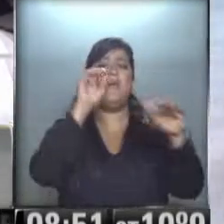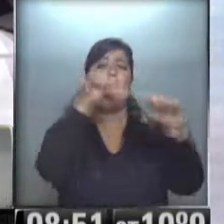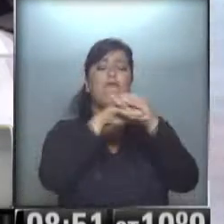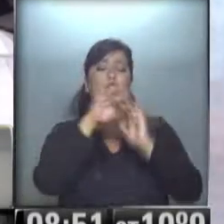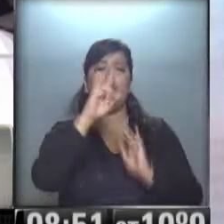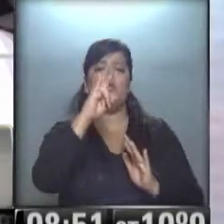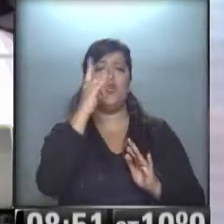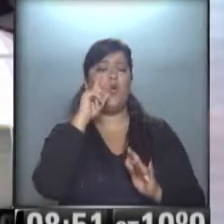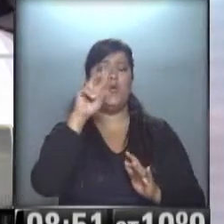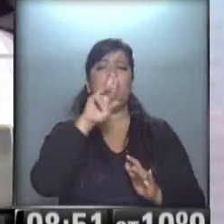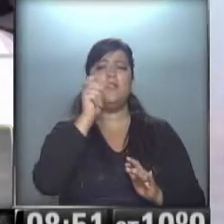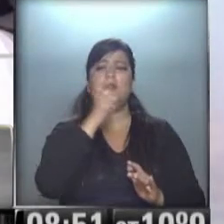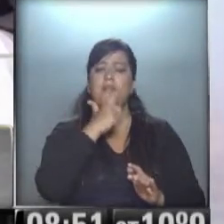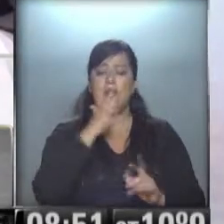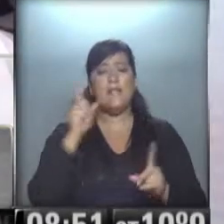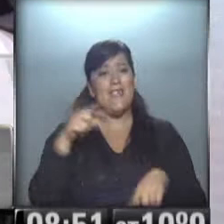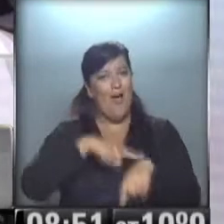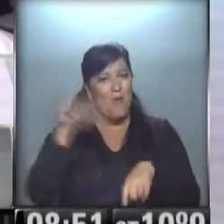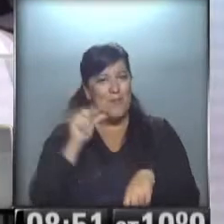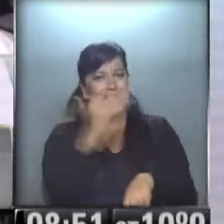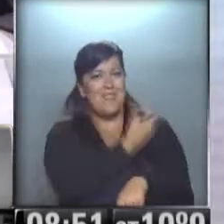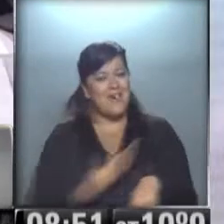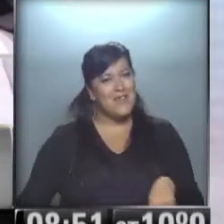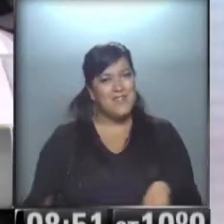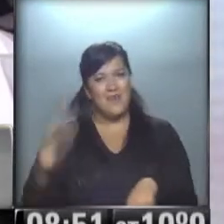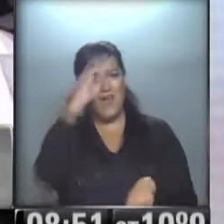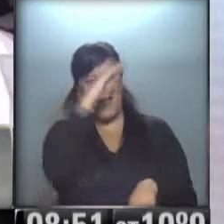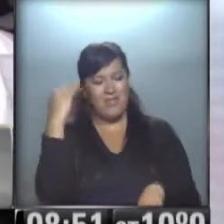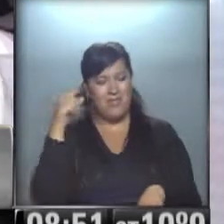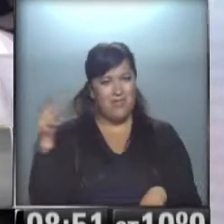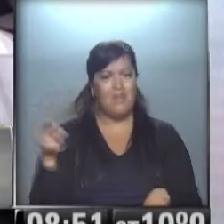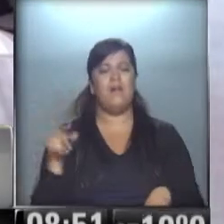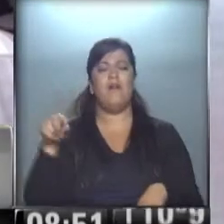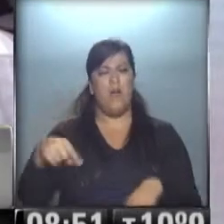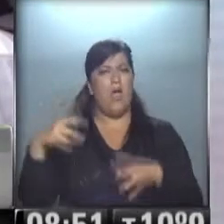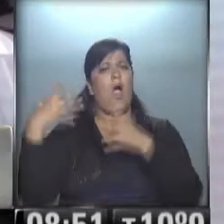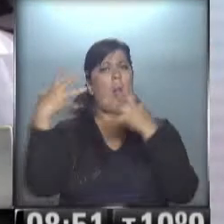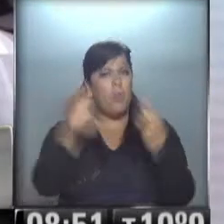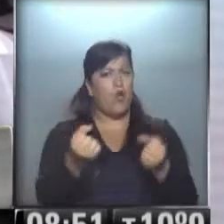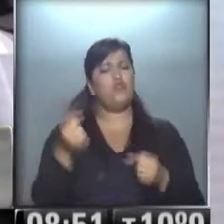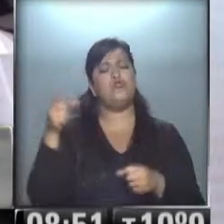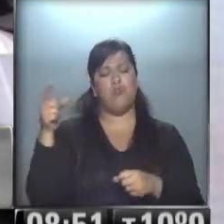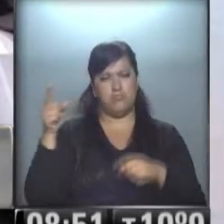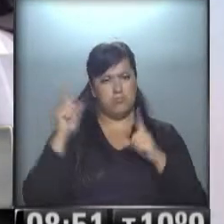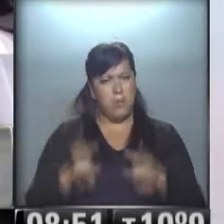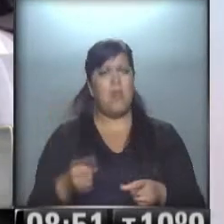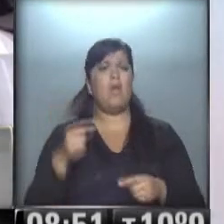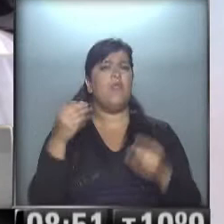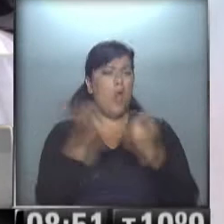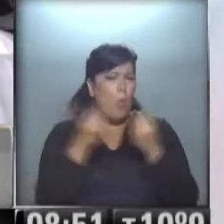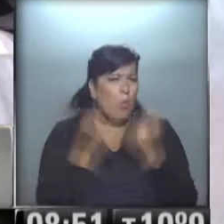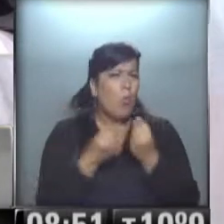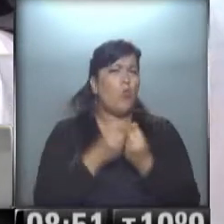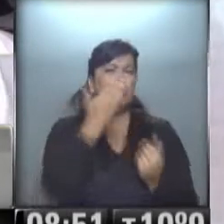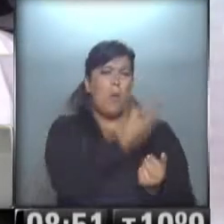Venezuela. Totalmente, el apoyo que hemos tenido del Mercosur, el apoyo que hemos tenido de UNASUR, el apoyo que hemos tenido de muchísimos presidentes